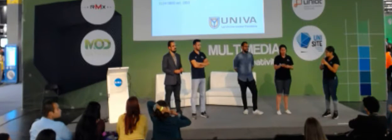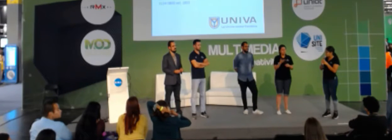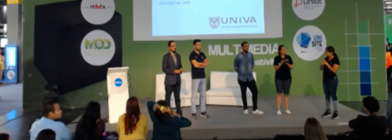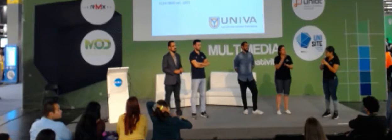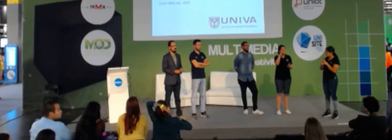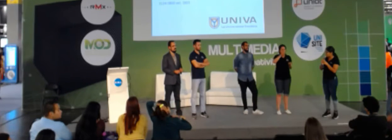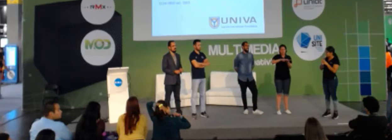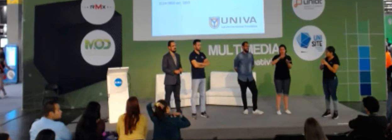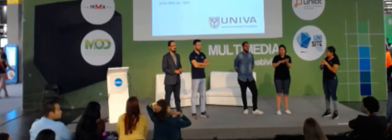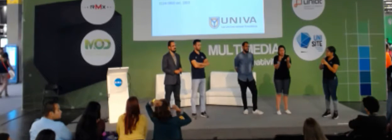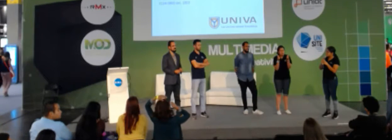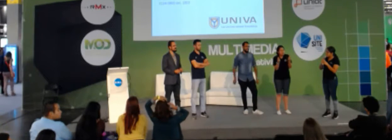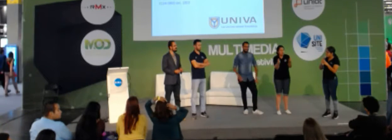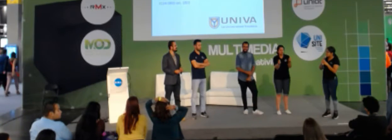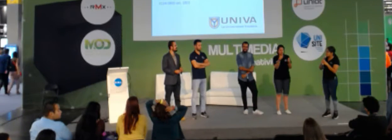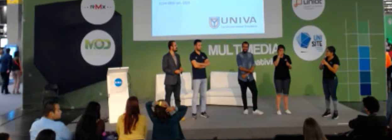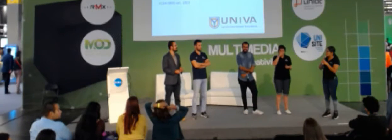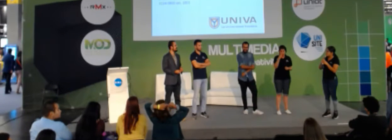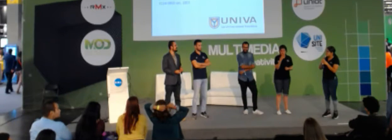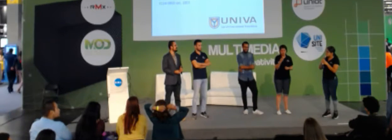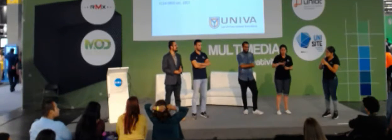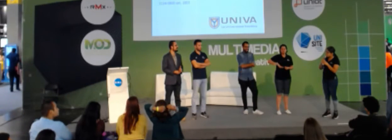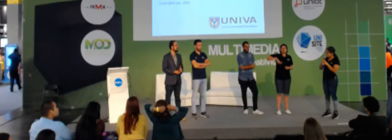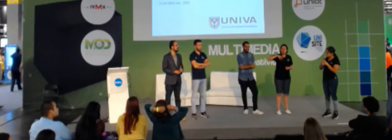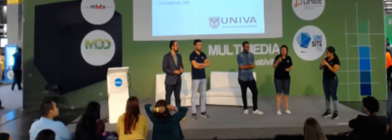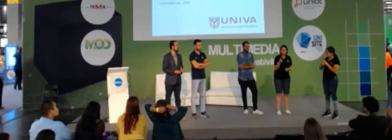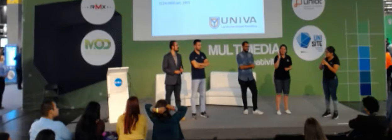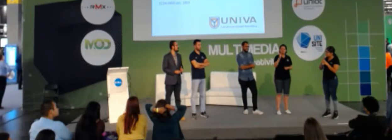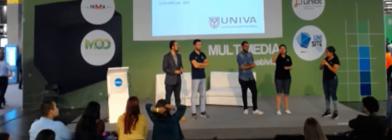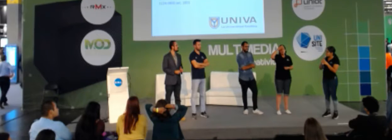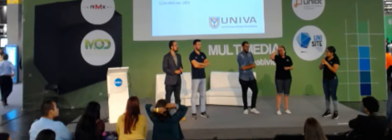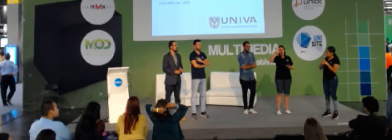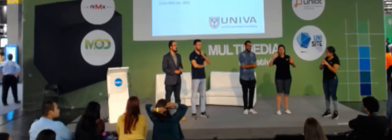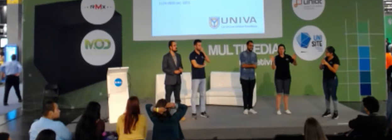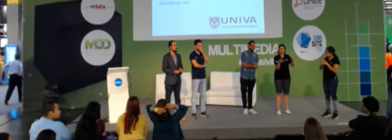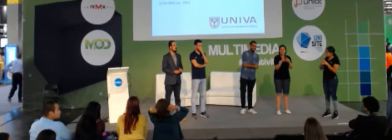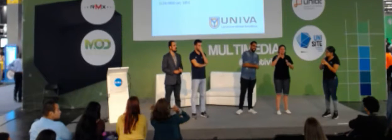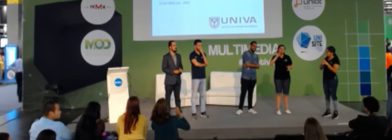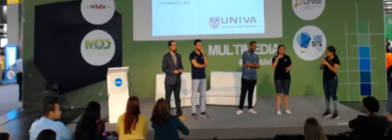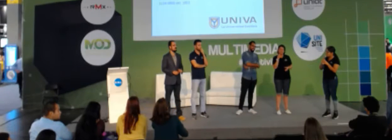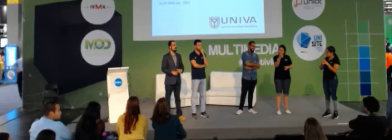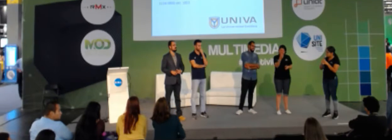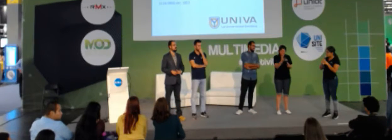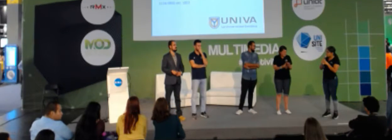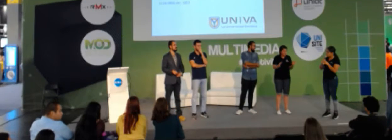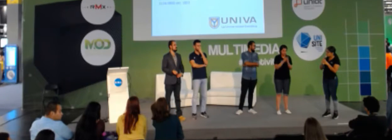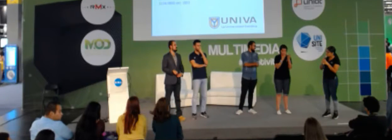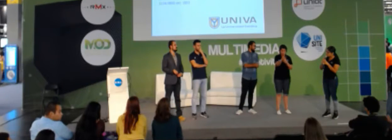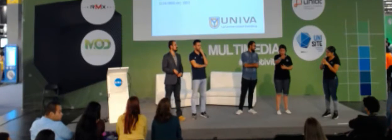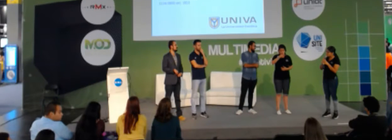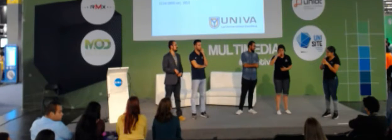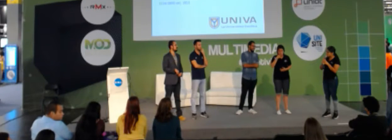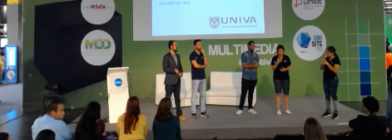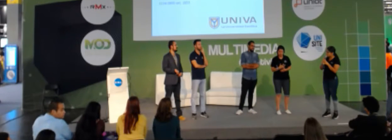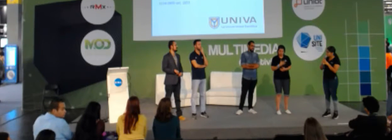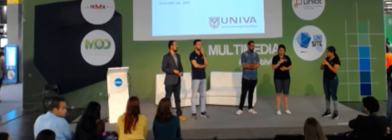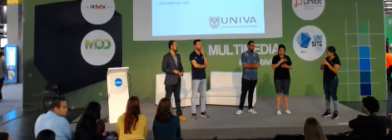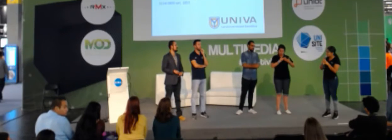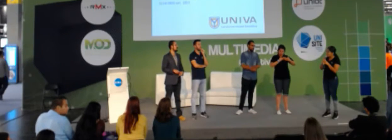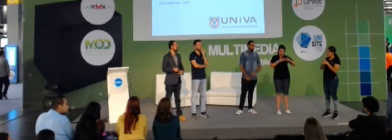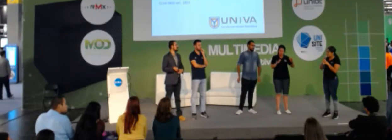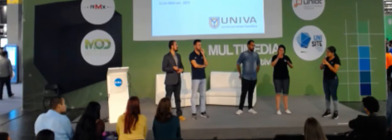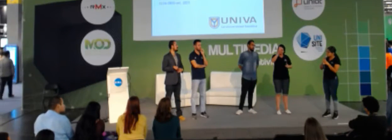te estás interesando por este tema. Tijuana, ya vimos varios estados. El esfuerzo de la comunidad y cultura sorda es muy